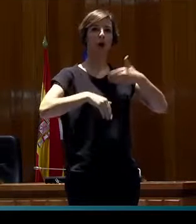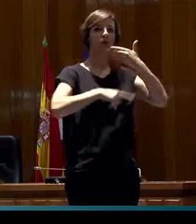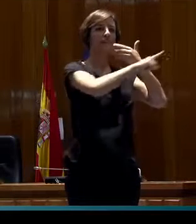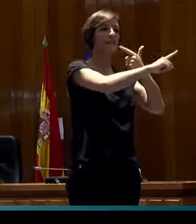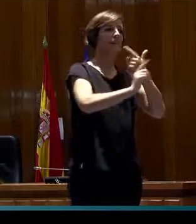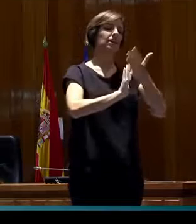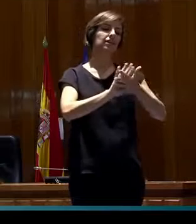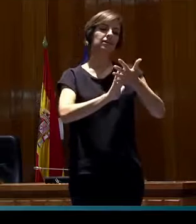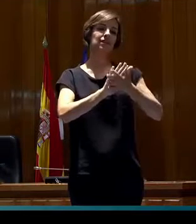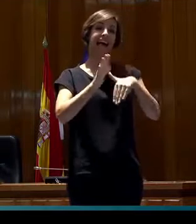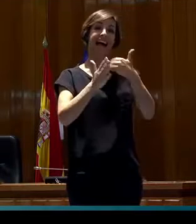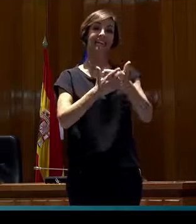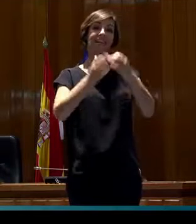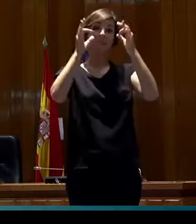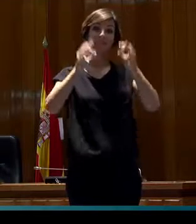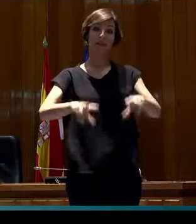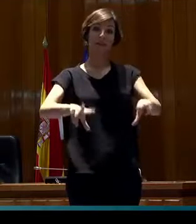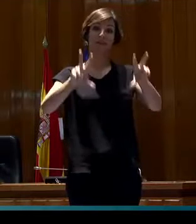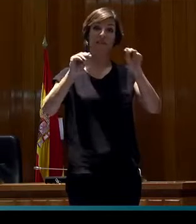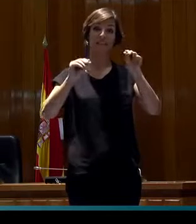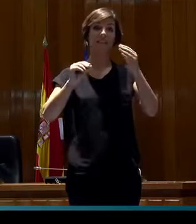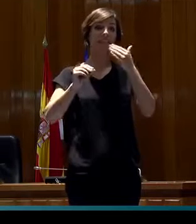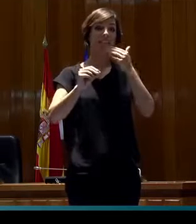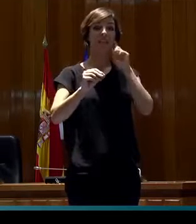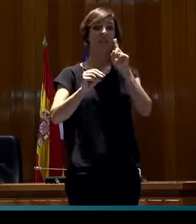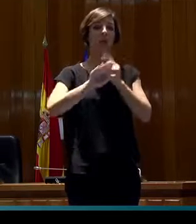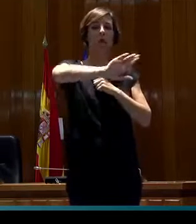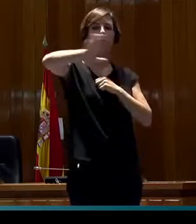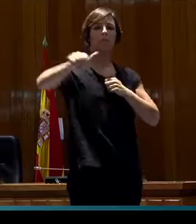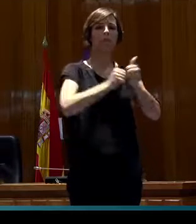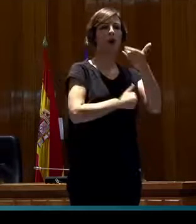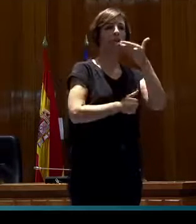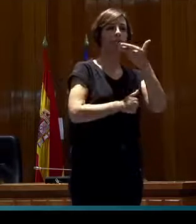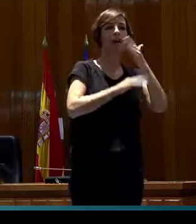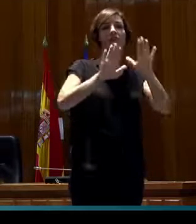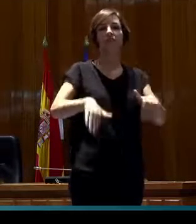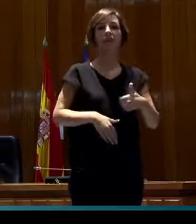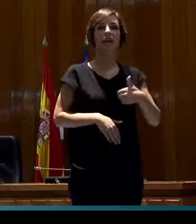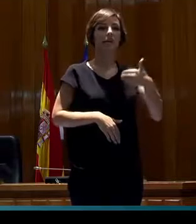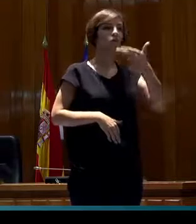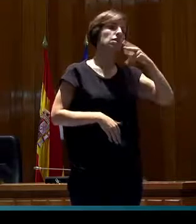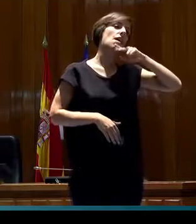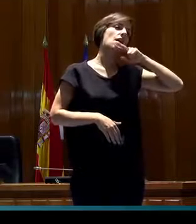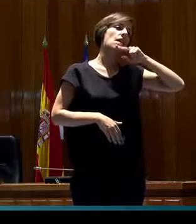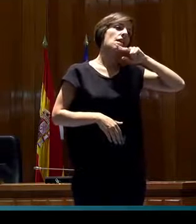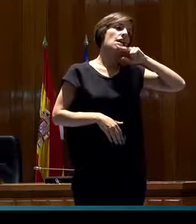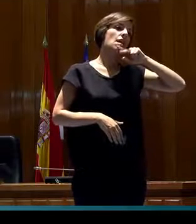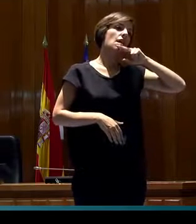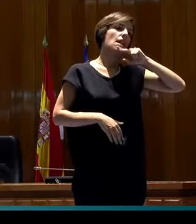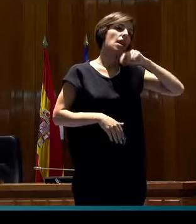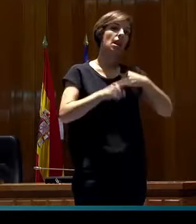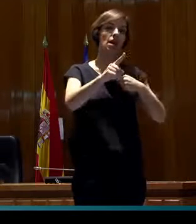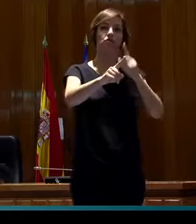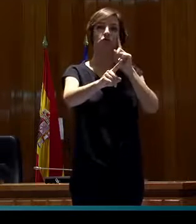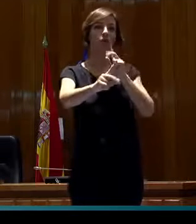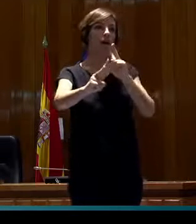sorda, con mucha facilidad, si no fuera así, lo que provocaríamos es que siempre estuviera hablando la persona oyente y no hubiera opción a que